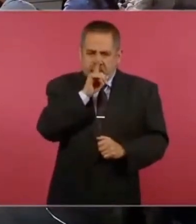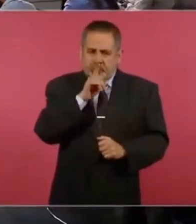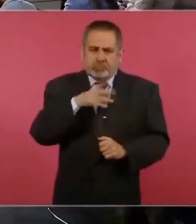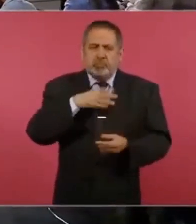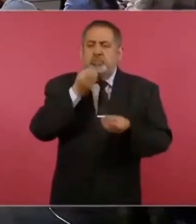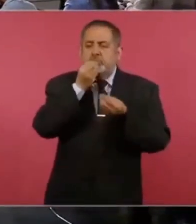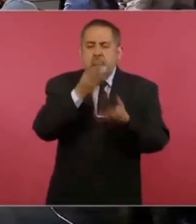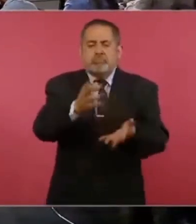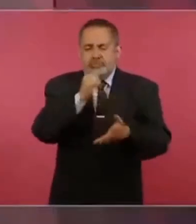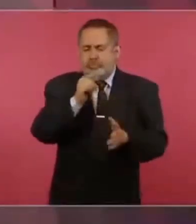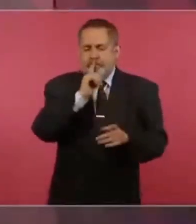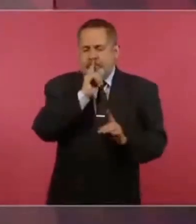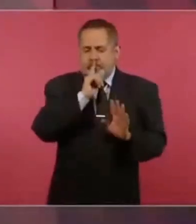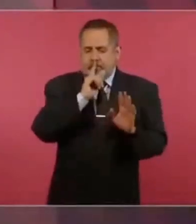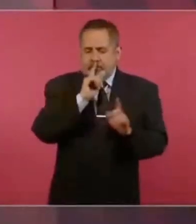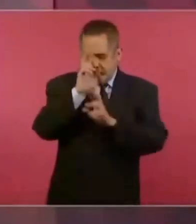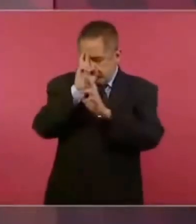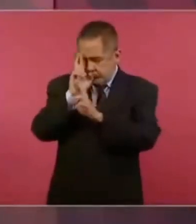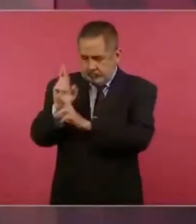pero